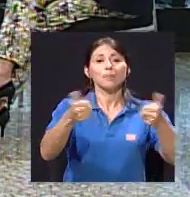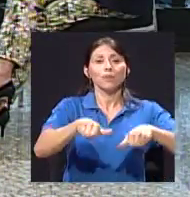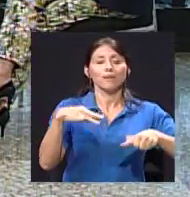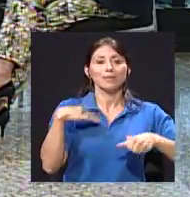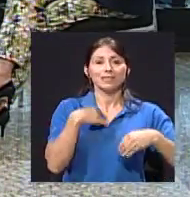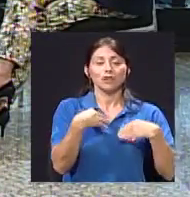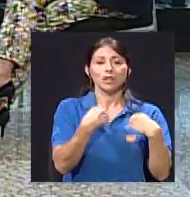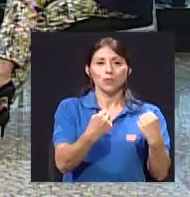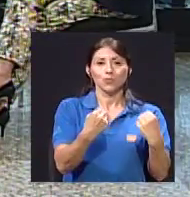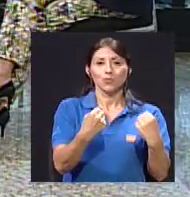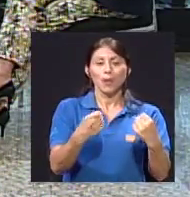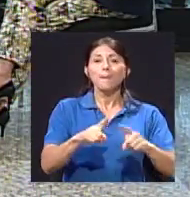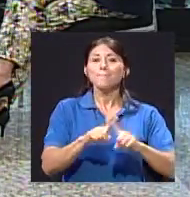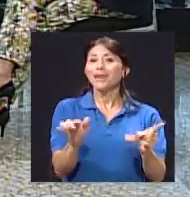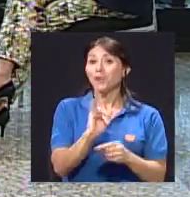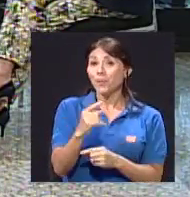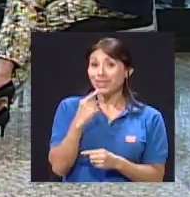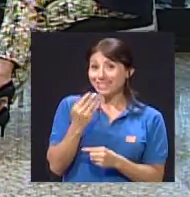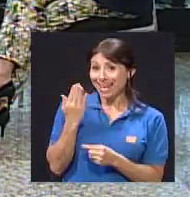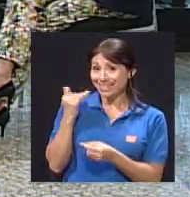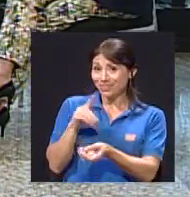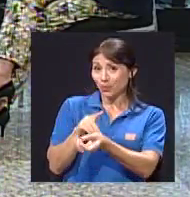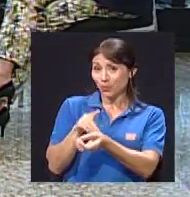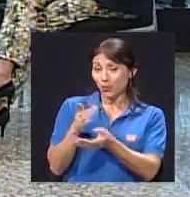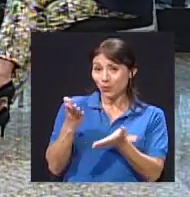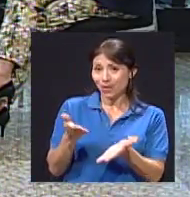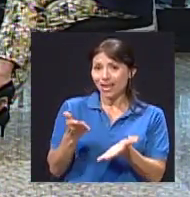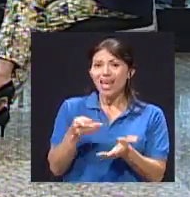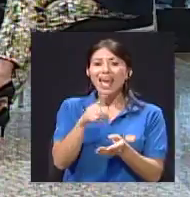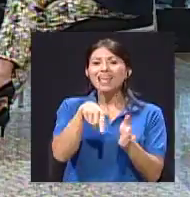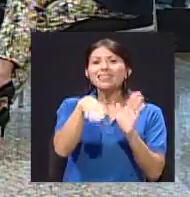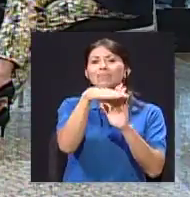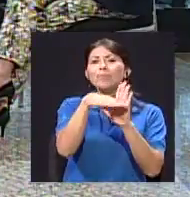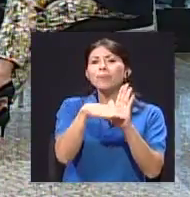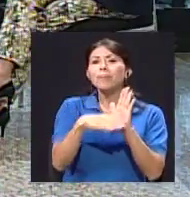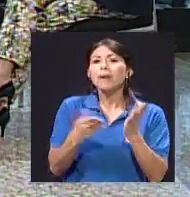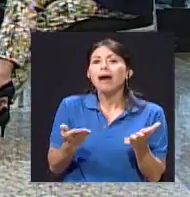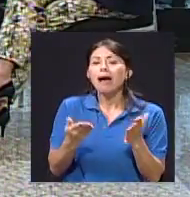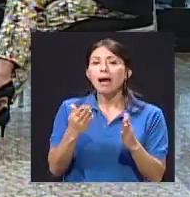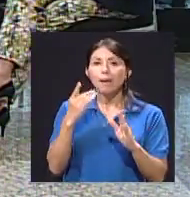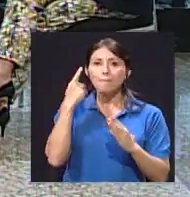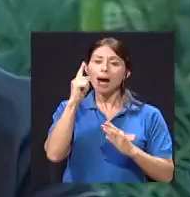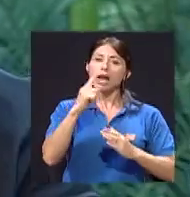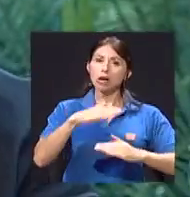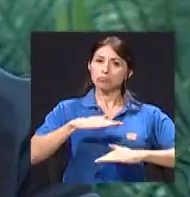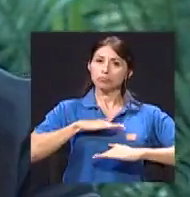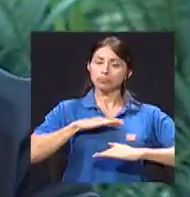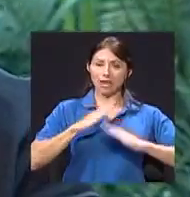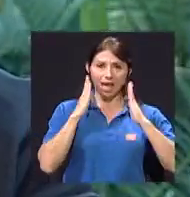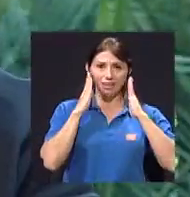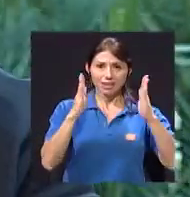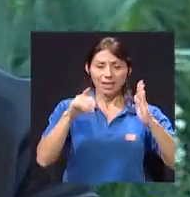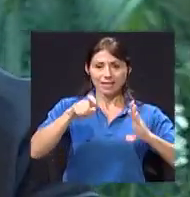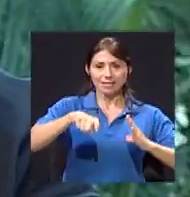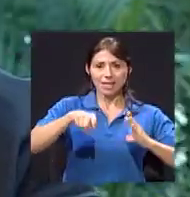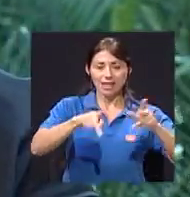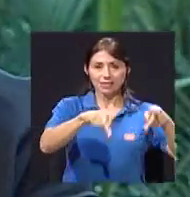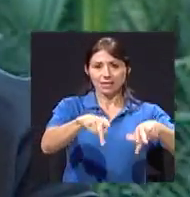como decía el doctor, van dirigidas a atender las necesidades de las personas, de la sociedad en su